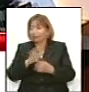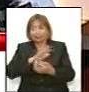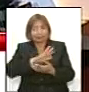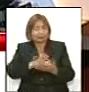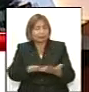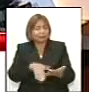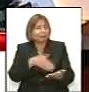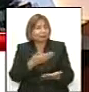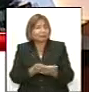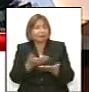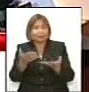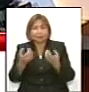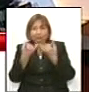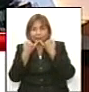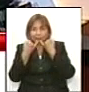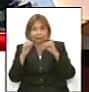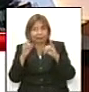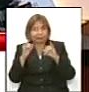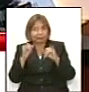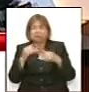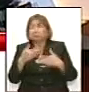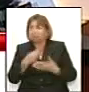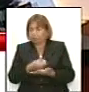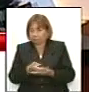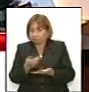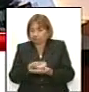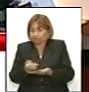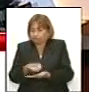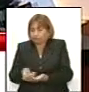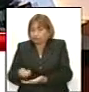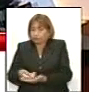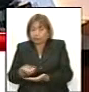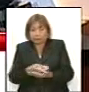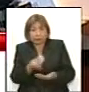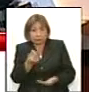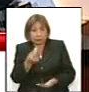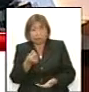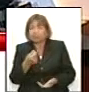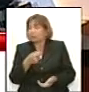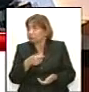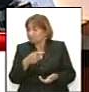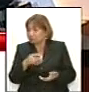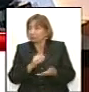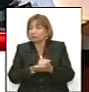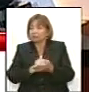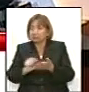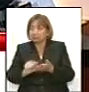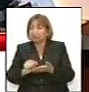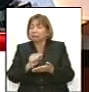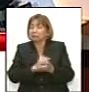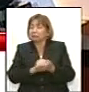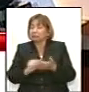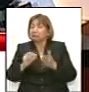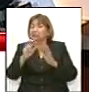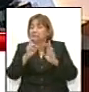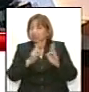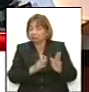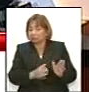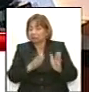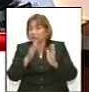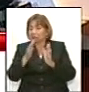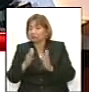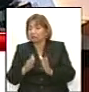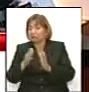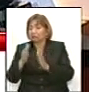la información que usted solicite, los gastos del proyecto se han hecho de acuerdo al gasto mensualizado programado a través de la aprobación del